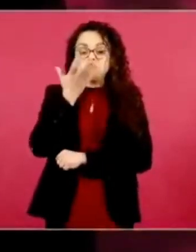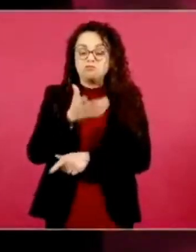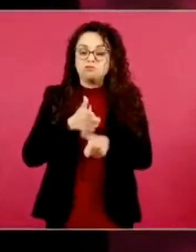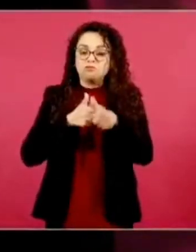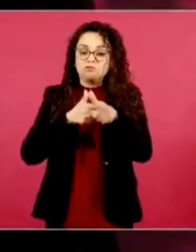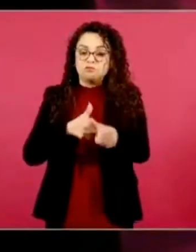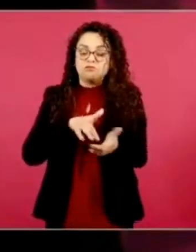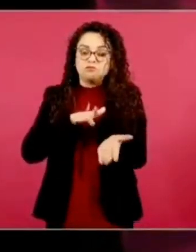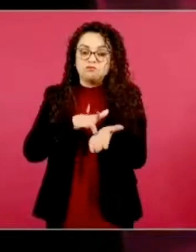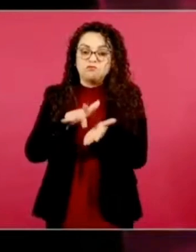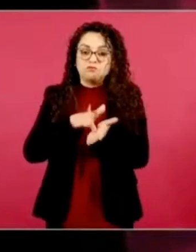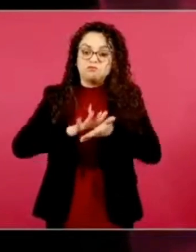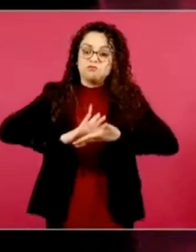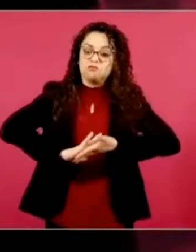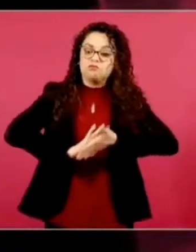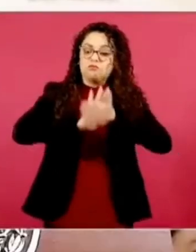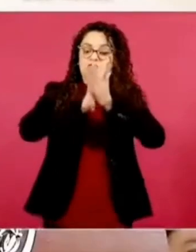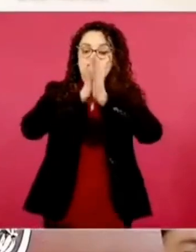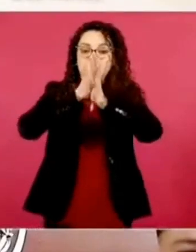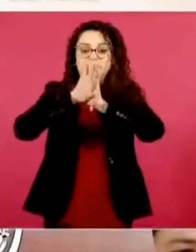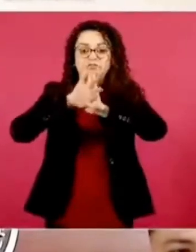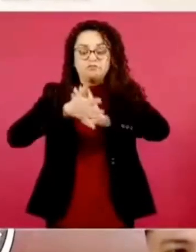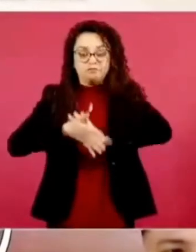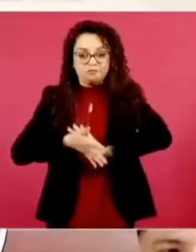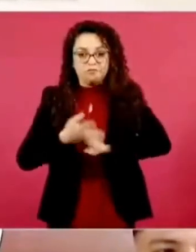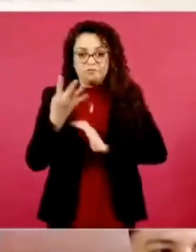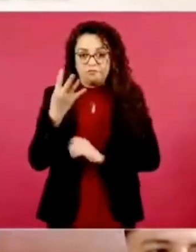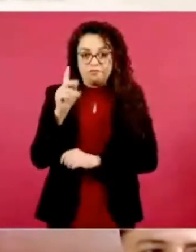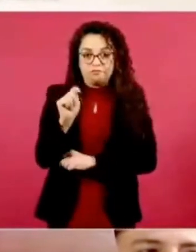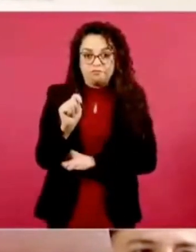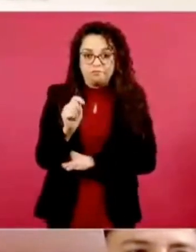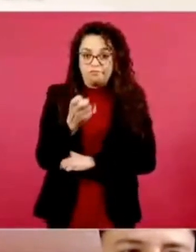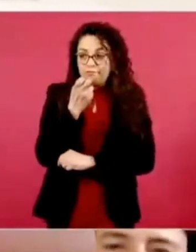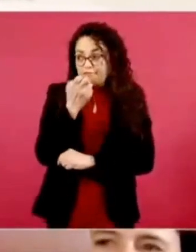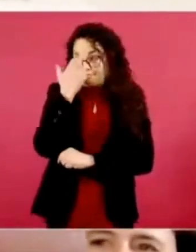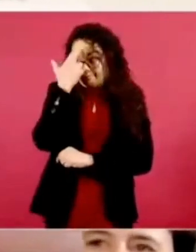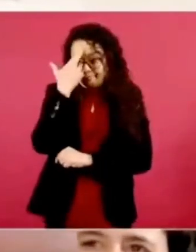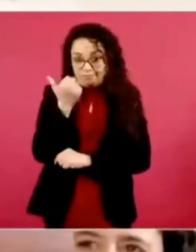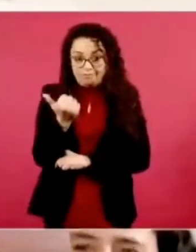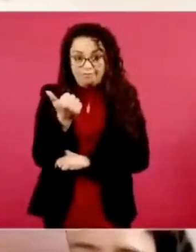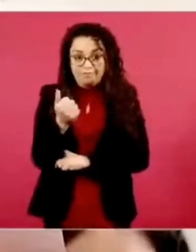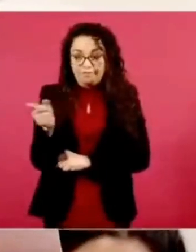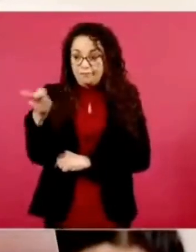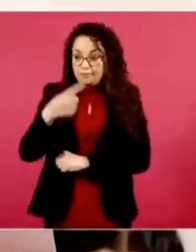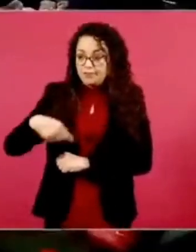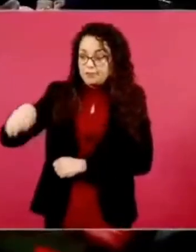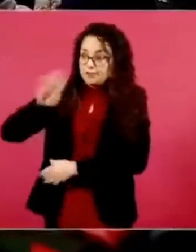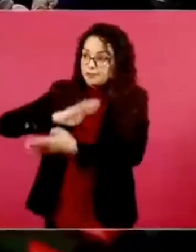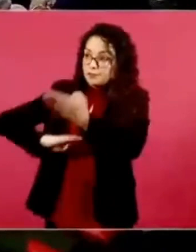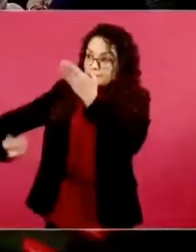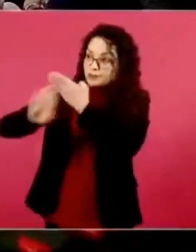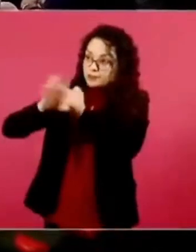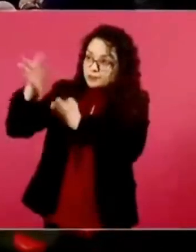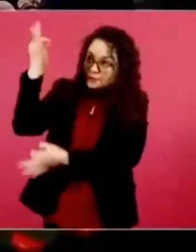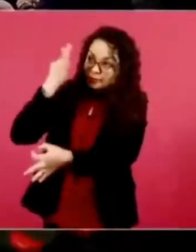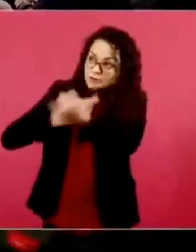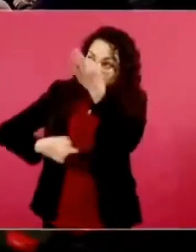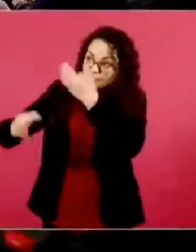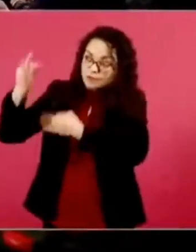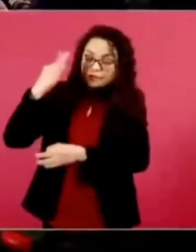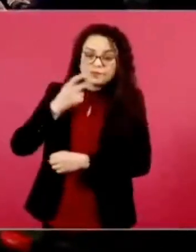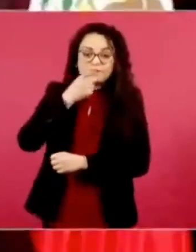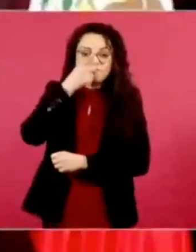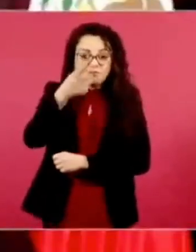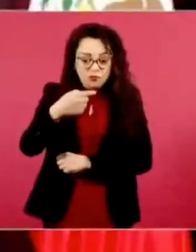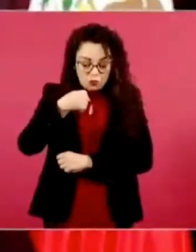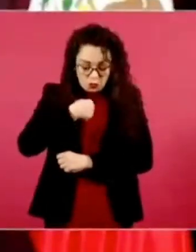Entonces ya por eso pues todas esas campañas, ¿no? Toda esta guerra sucia, el presidente